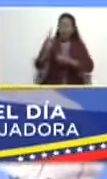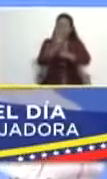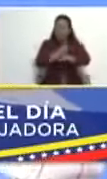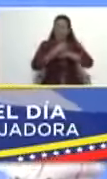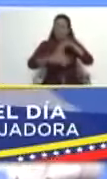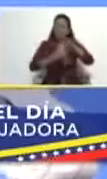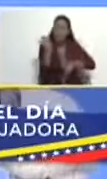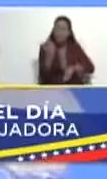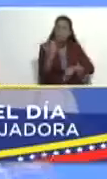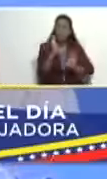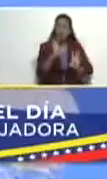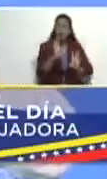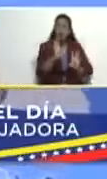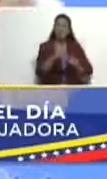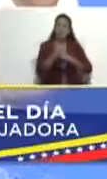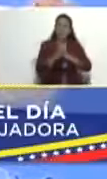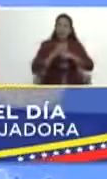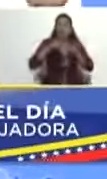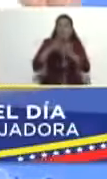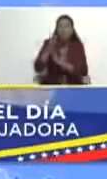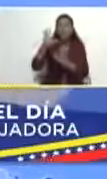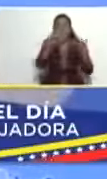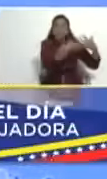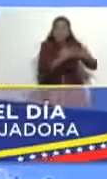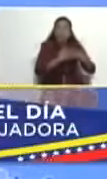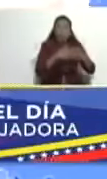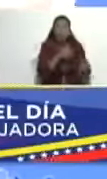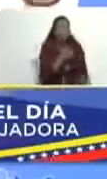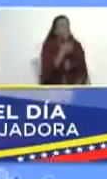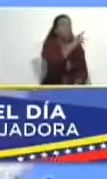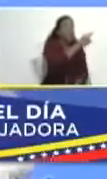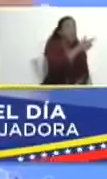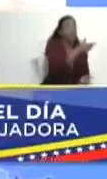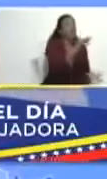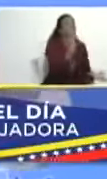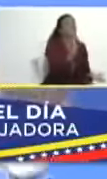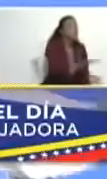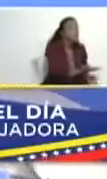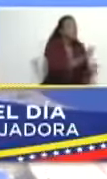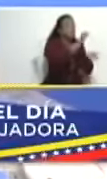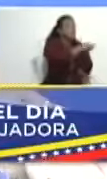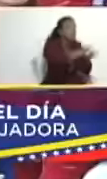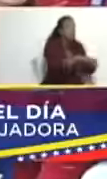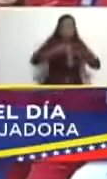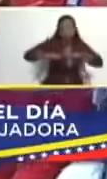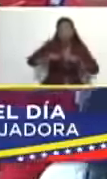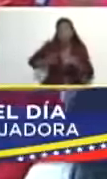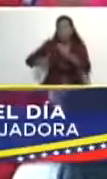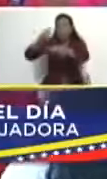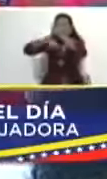un modelo donde tengamos que ir a Estados Unidos a pedir licencia para producir nuestro petróleo?